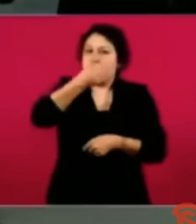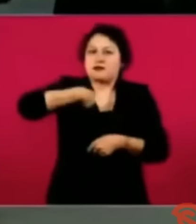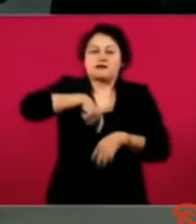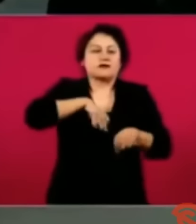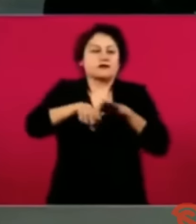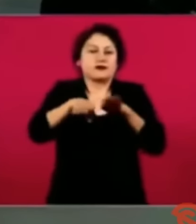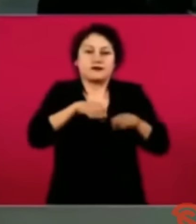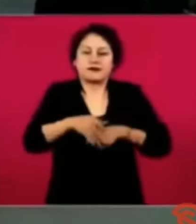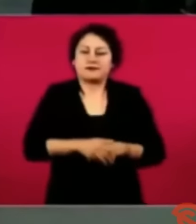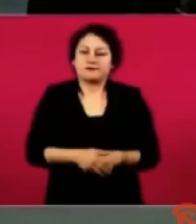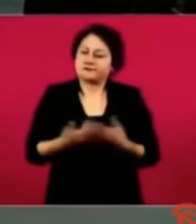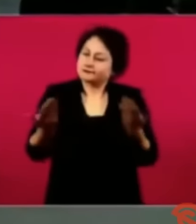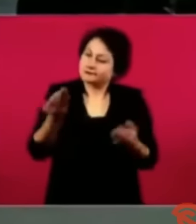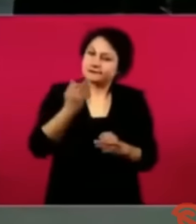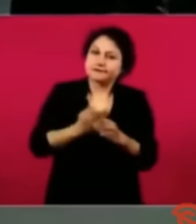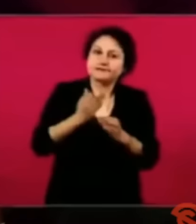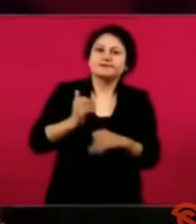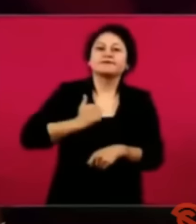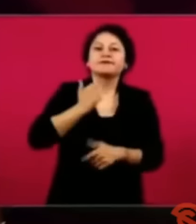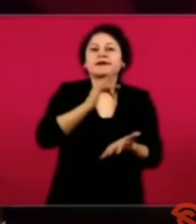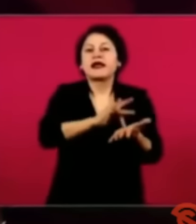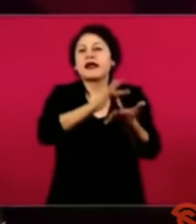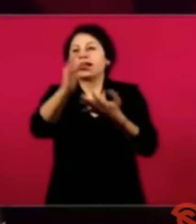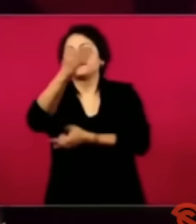todos y a todas.